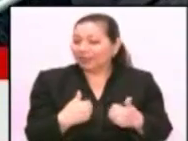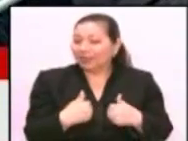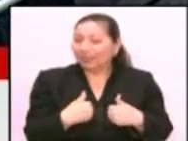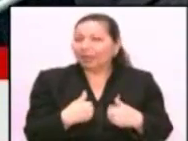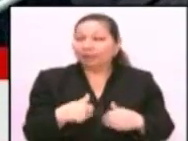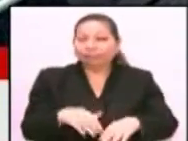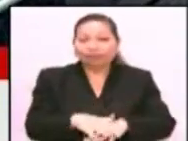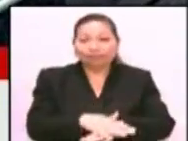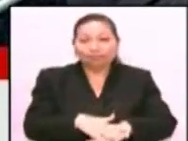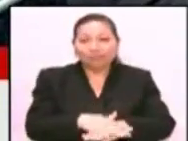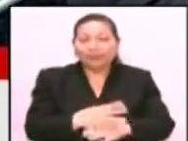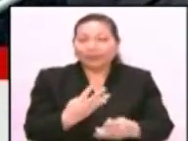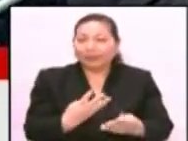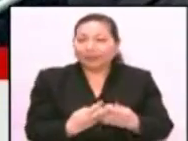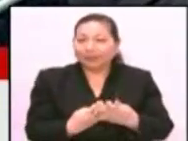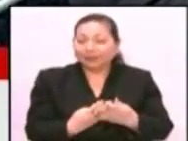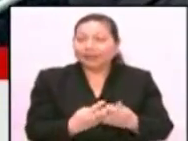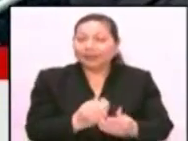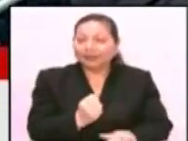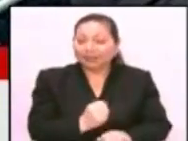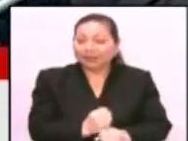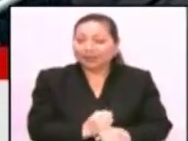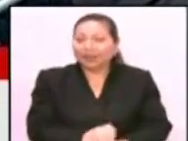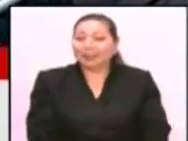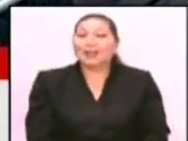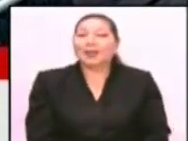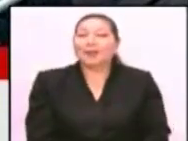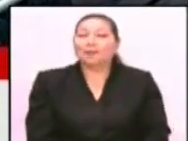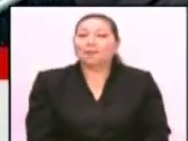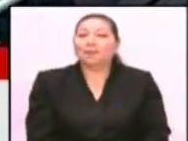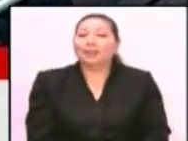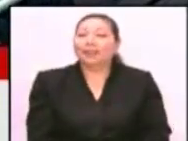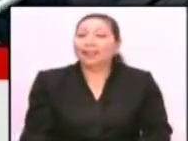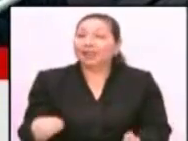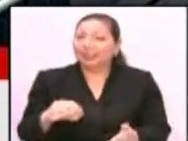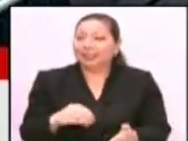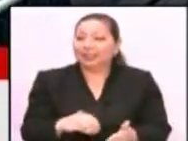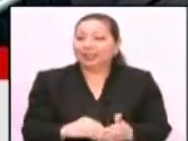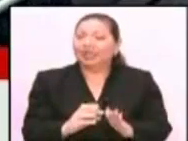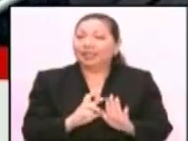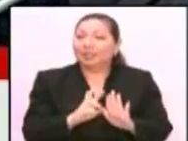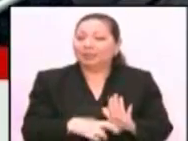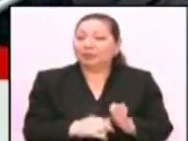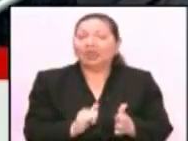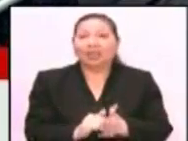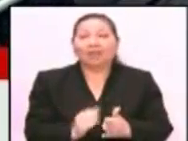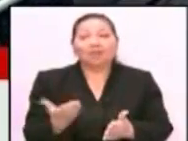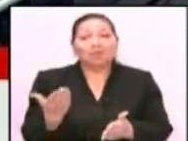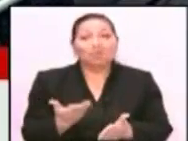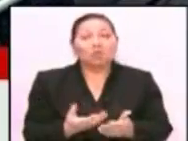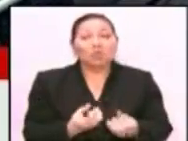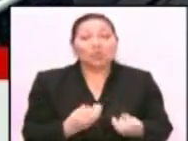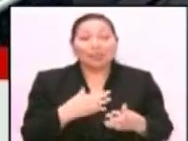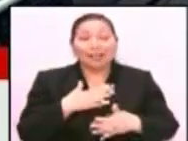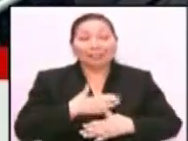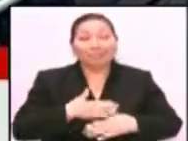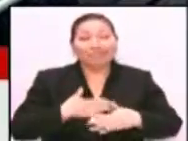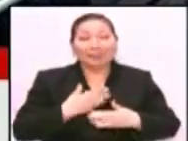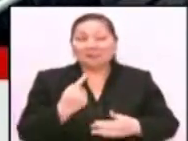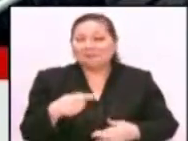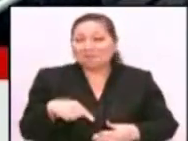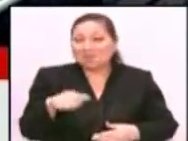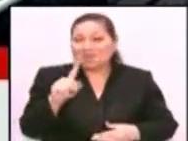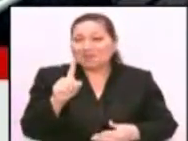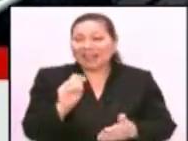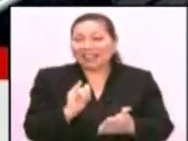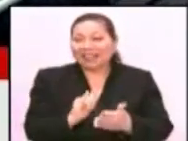del tratamiento penitenciario, el área de trabajo, y ha inserto dentro de ese programa, que nos ha dado muchísima alegría porque es la primera